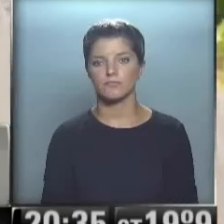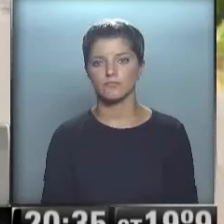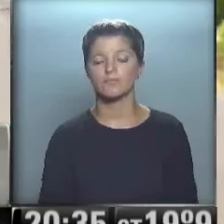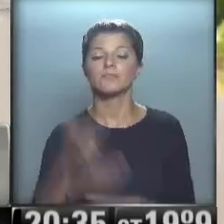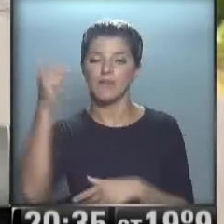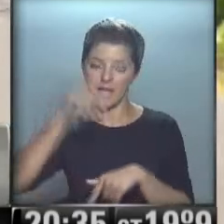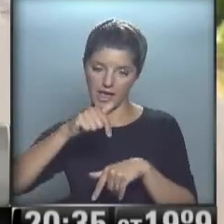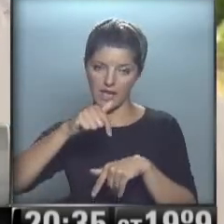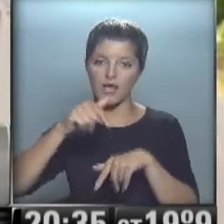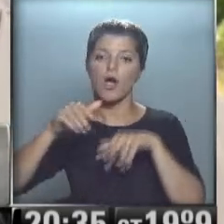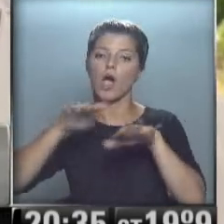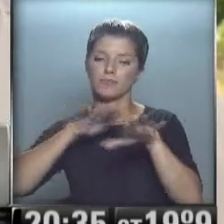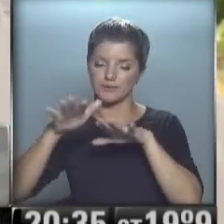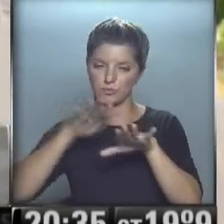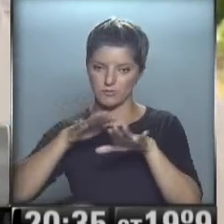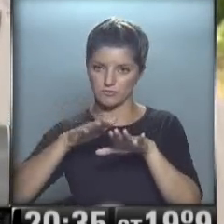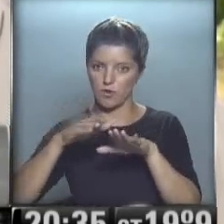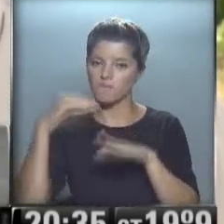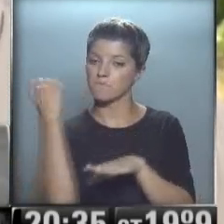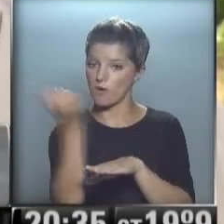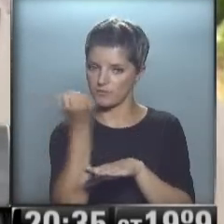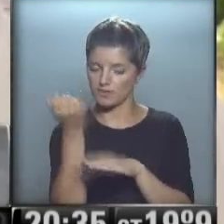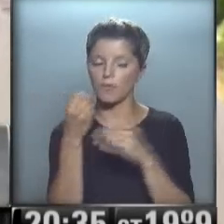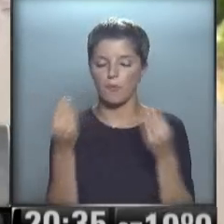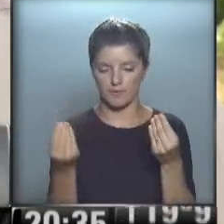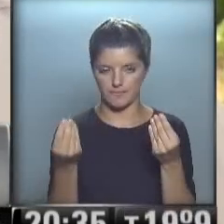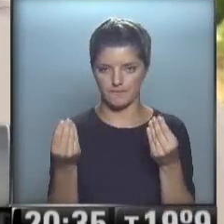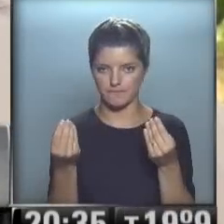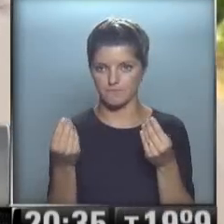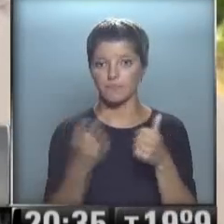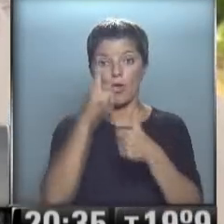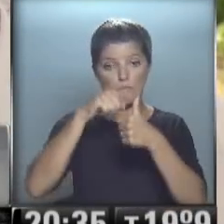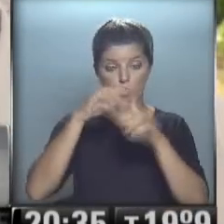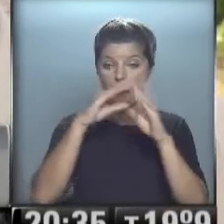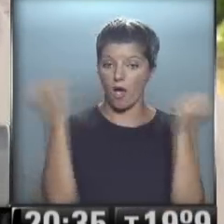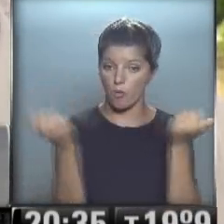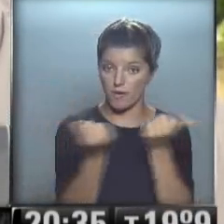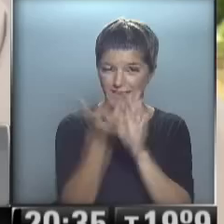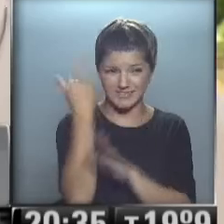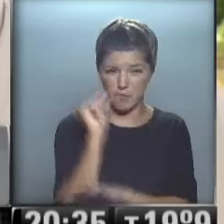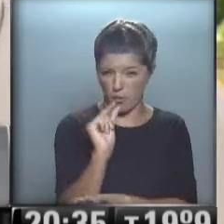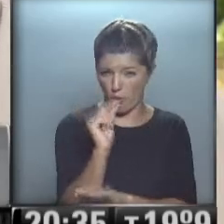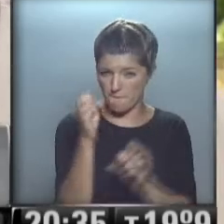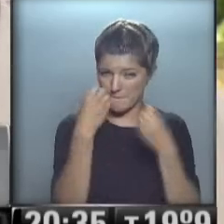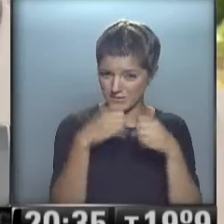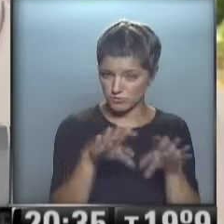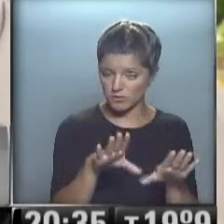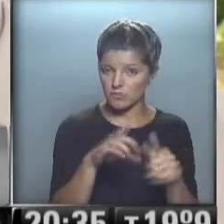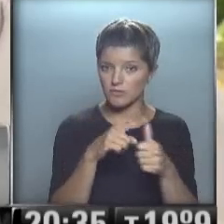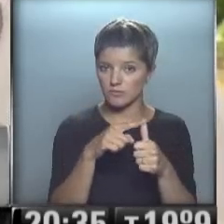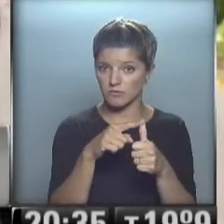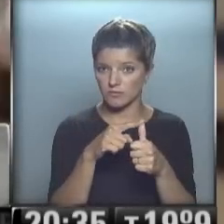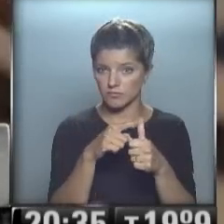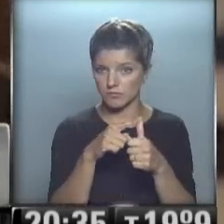Acá estamos en un punto importante porque tenemos un acuerdo que empezó hace muy pocos días, que